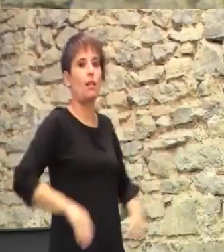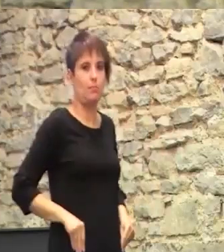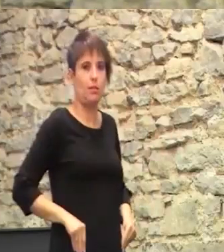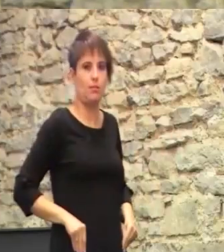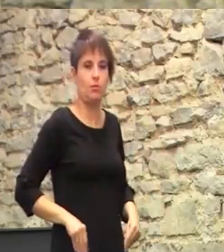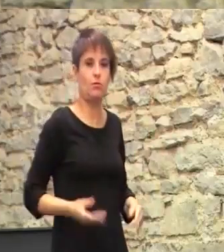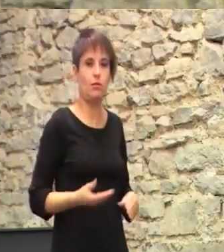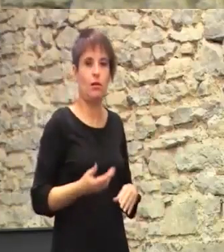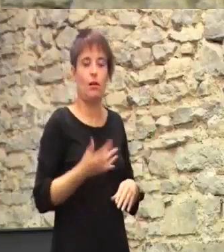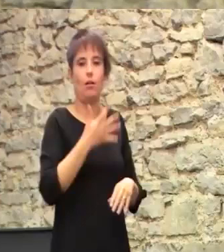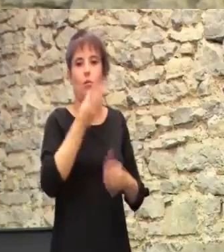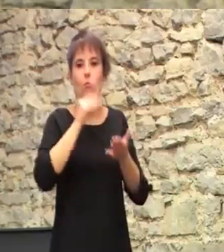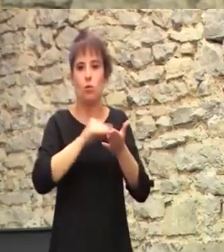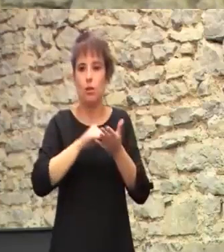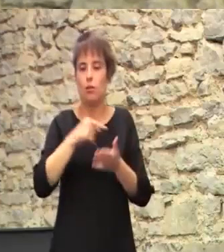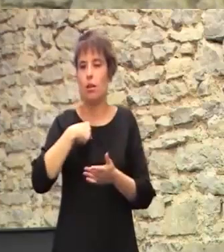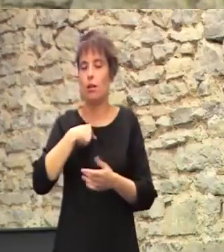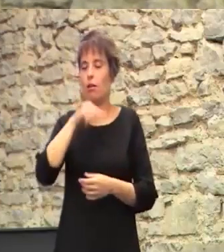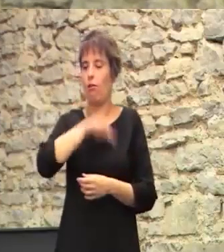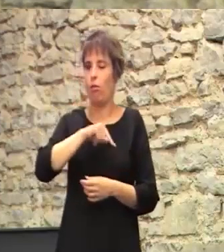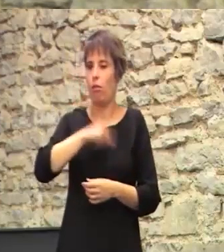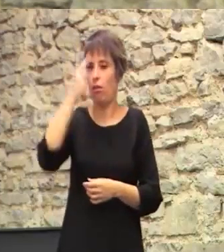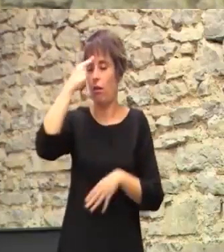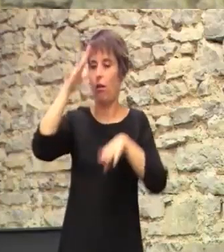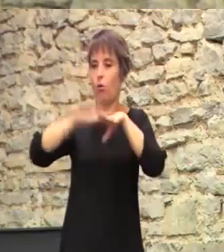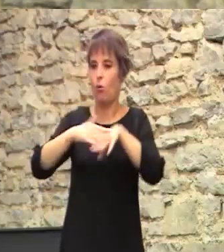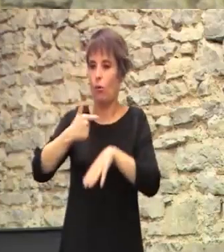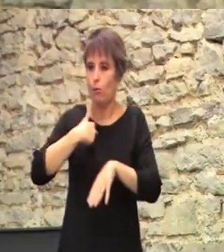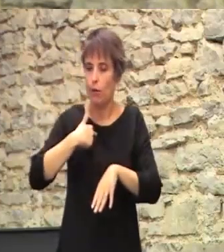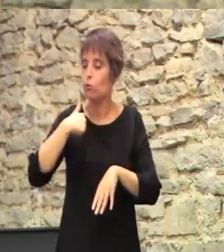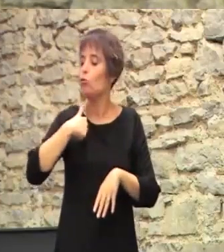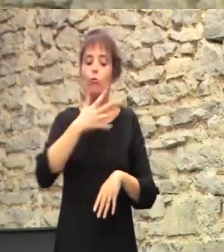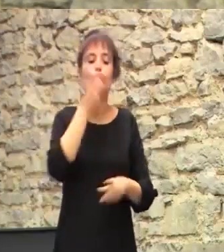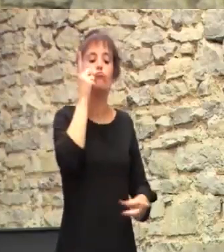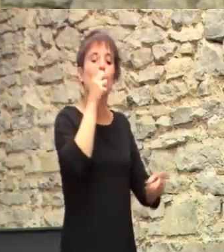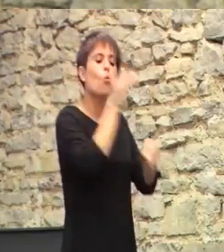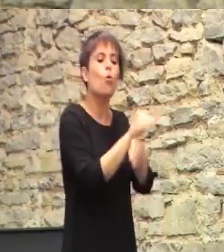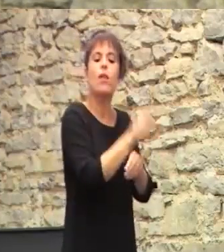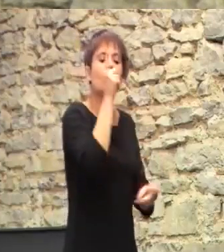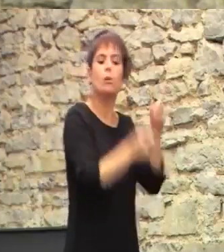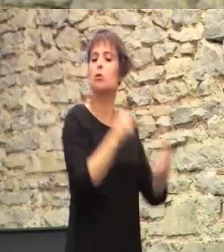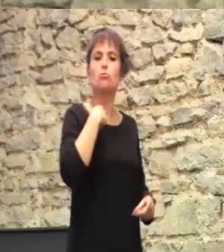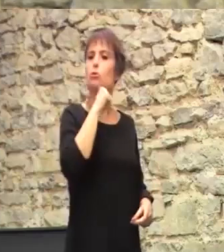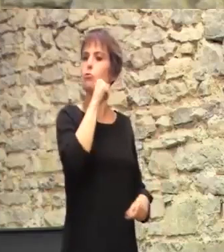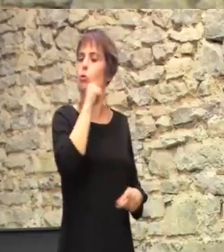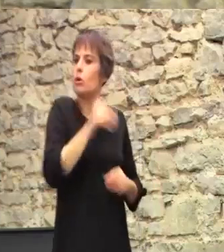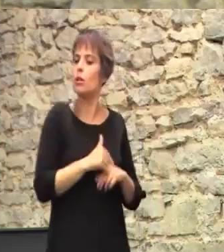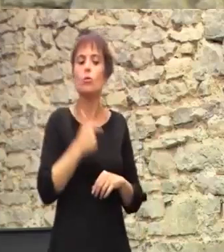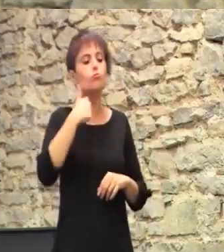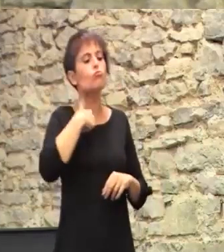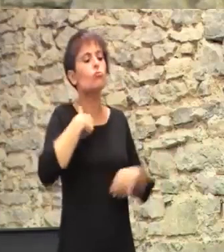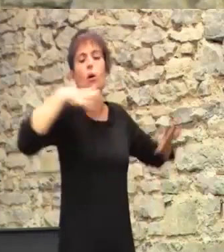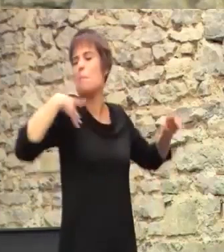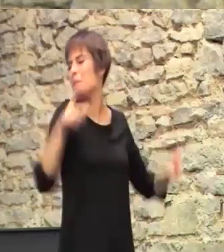cuántas culpas hay mujeres que dicen mira yo decido no cuidar y yo sabes que